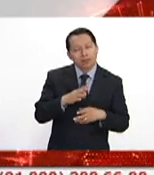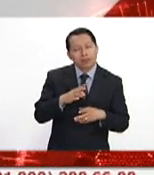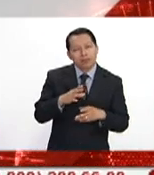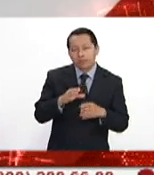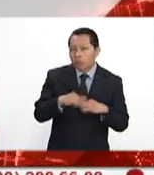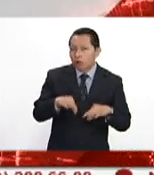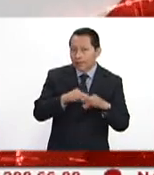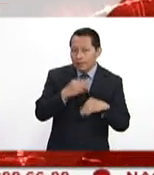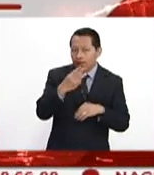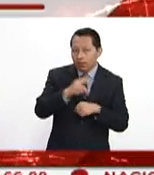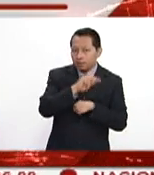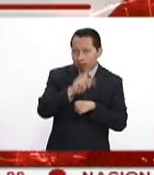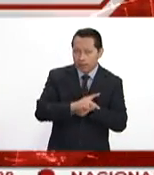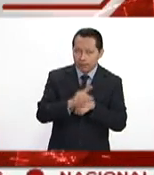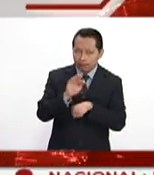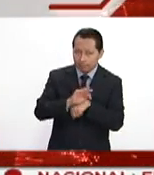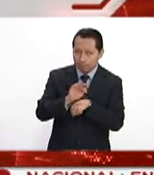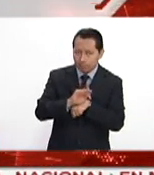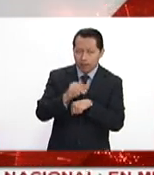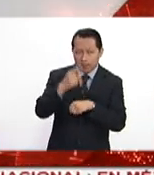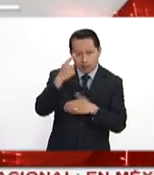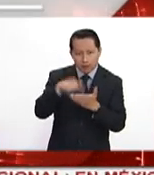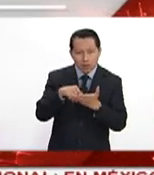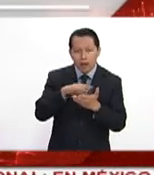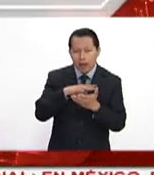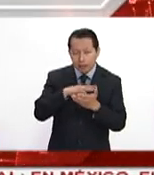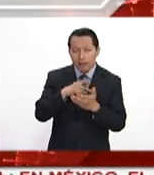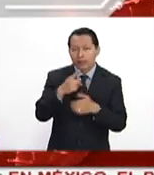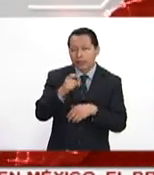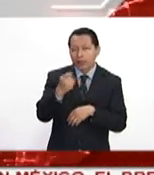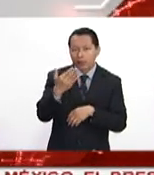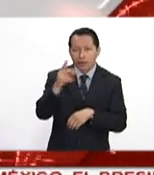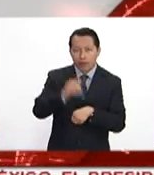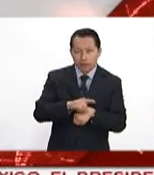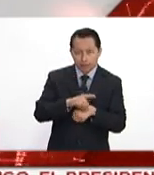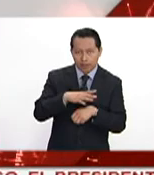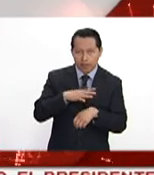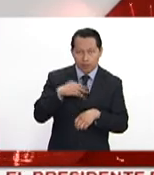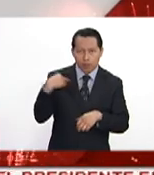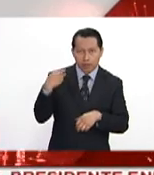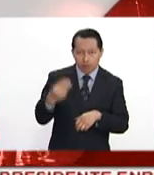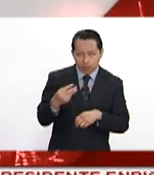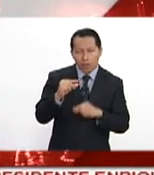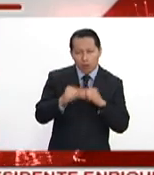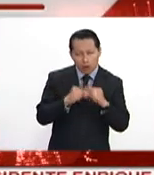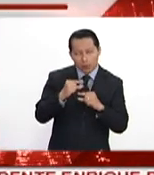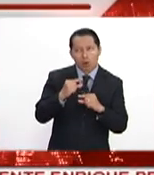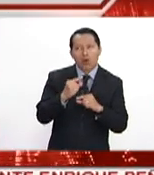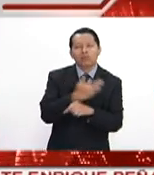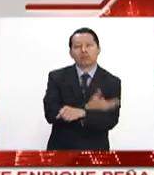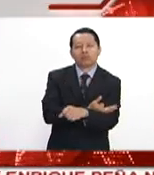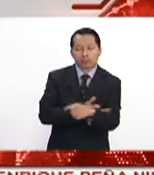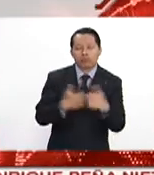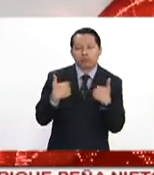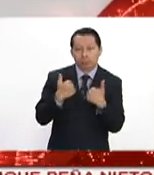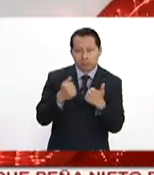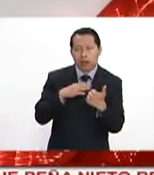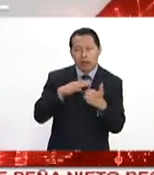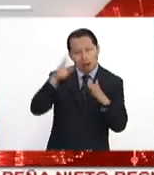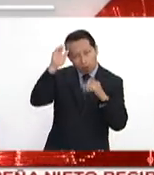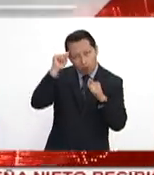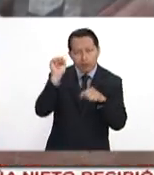preservar por los tres países, y creo que quedó claro en estos 150 días donde Washington ha ido entendiendo que este es un acuerdo que ha sido benéfico para